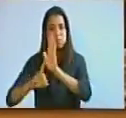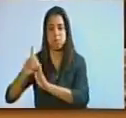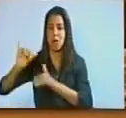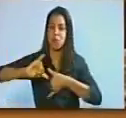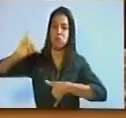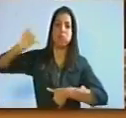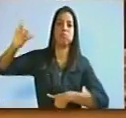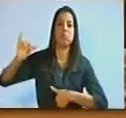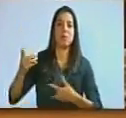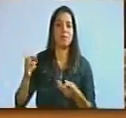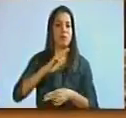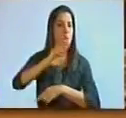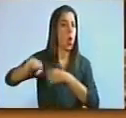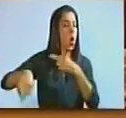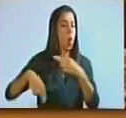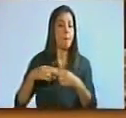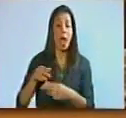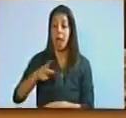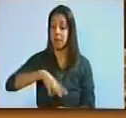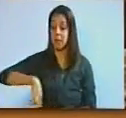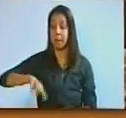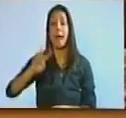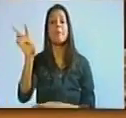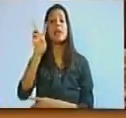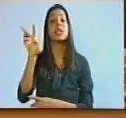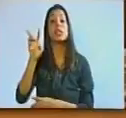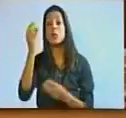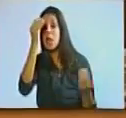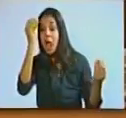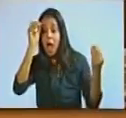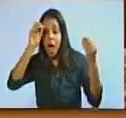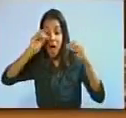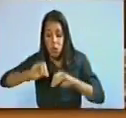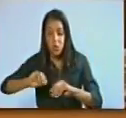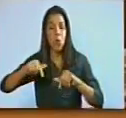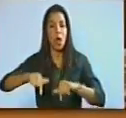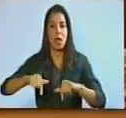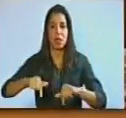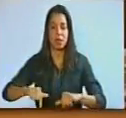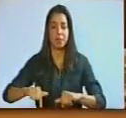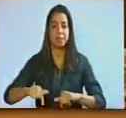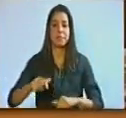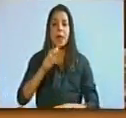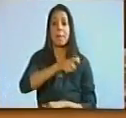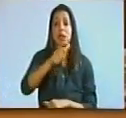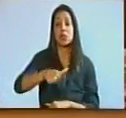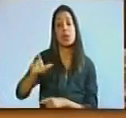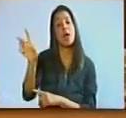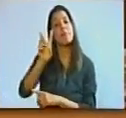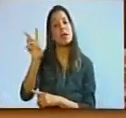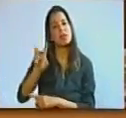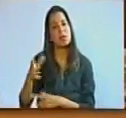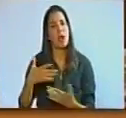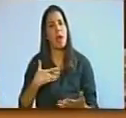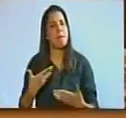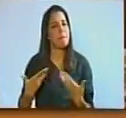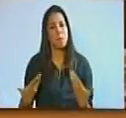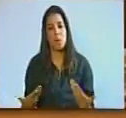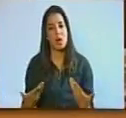los venezolanos, resolver nuestra divergencia, pero podamos también, entre venezolanos y venezolanas,